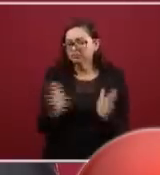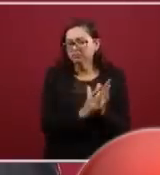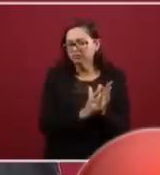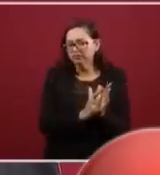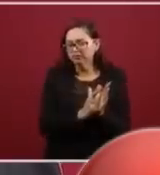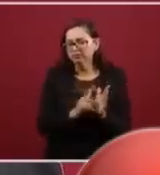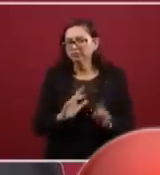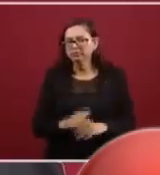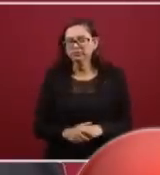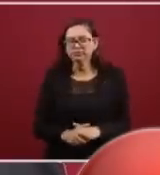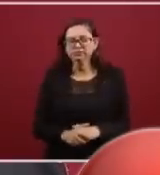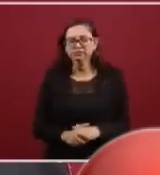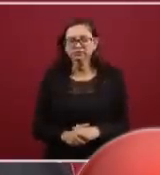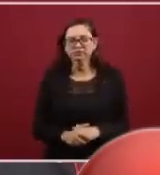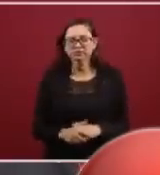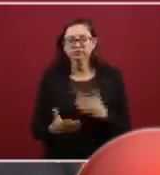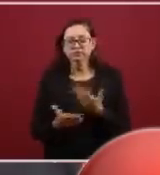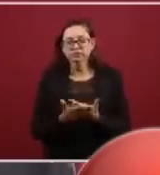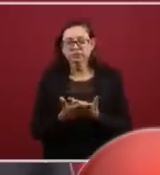Ahora